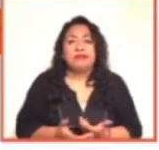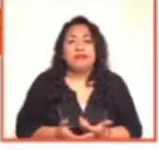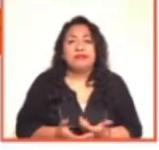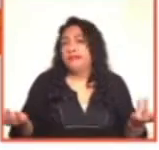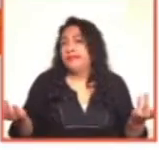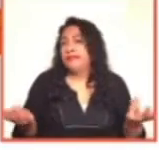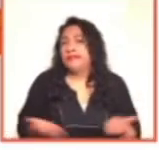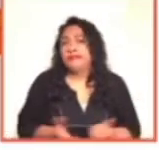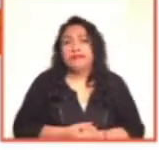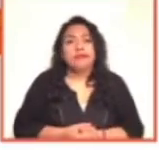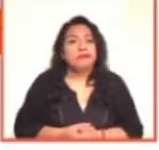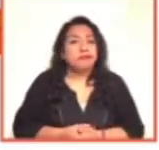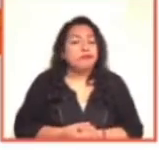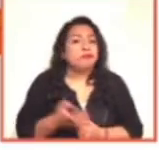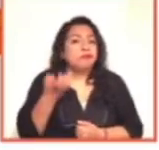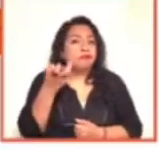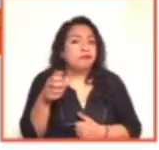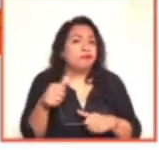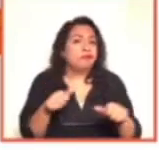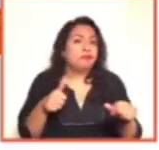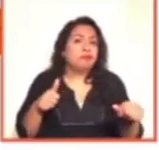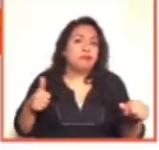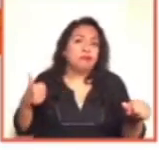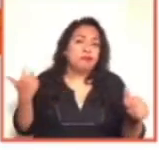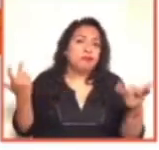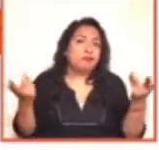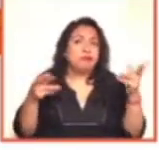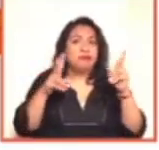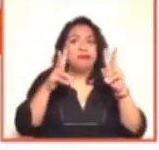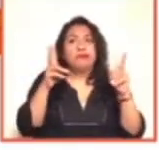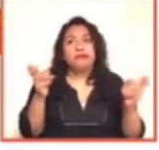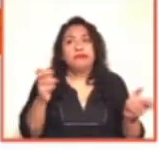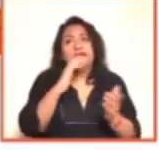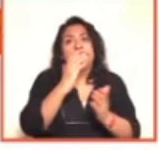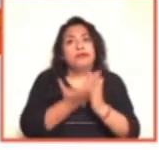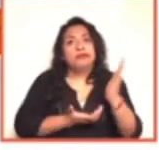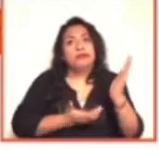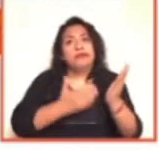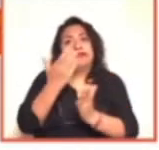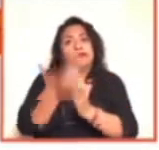Nos atrasó mucho este tema de los contratos.